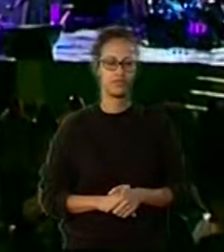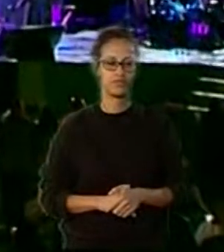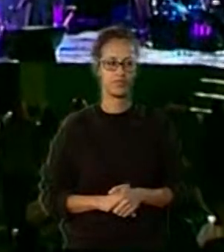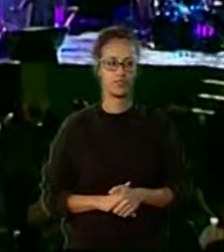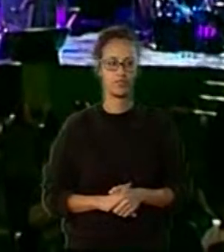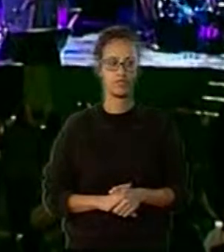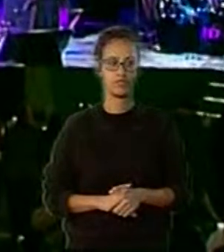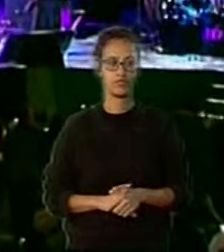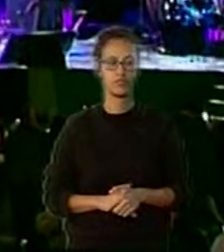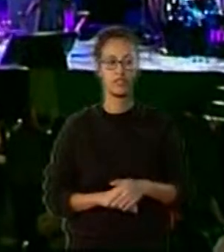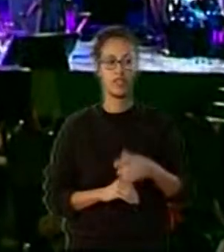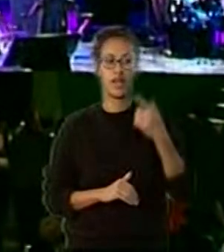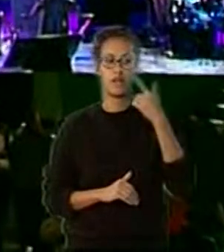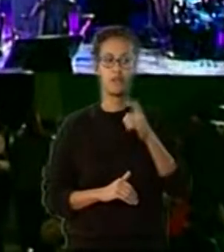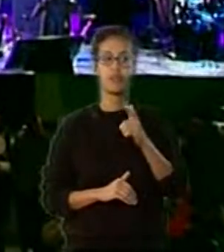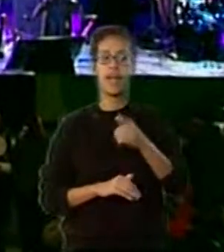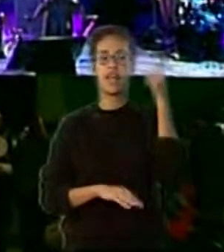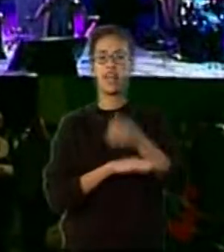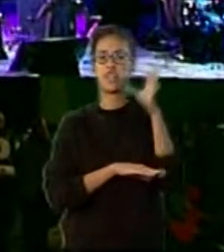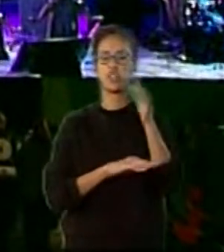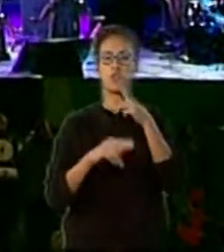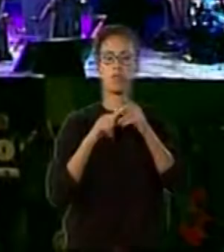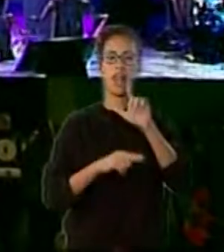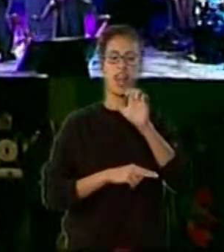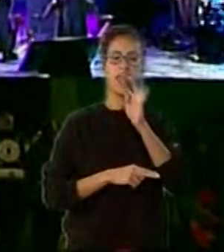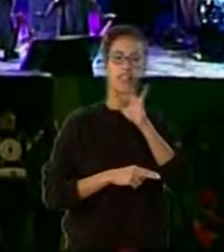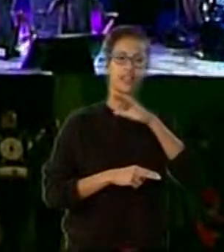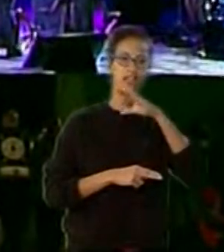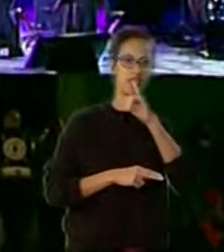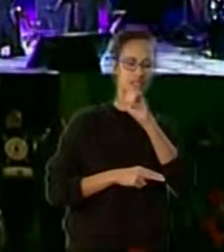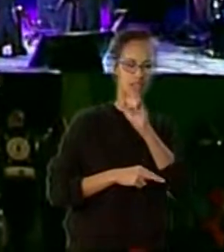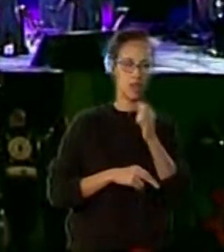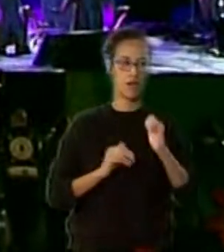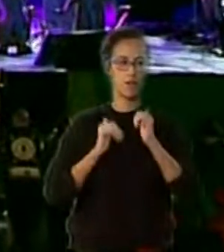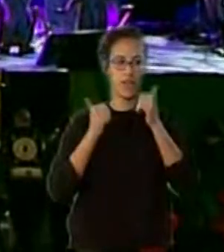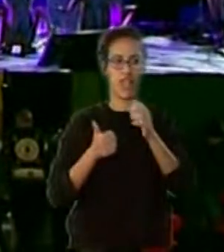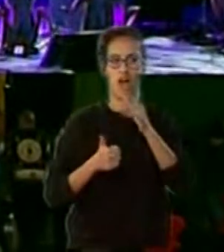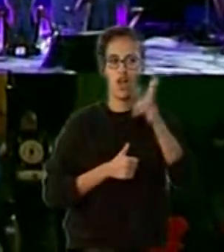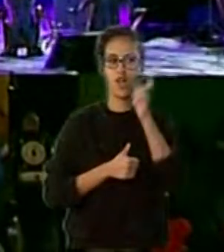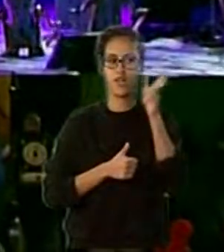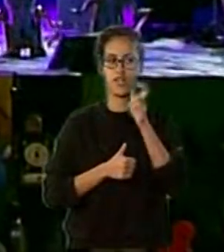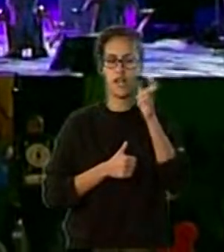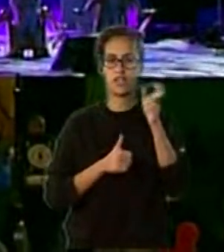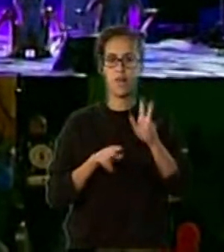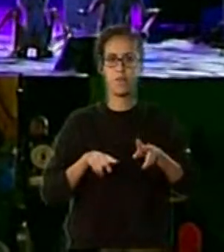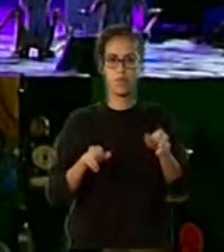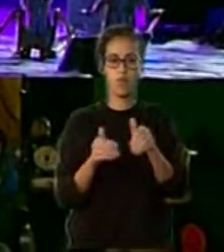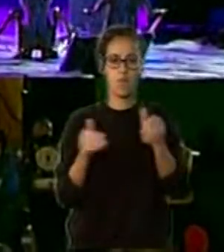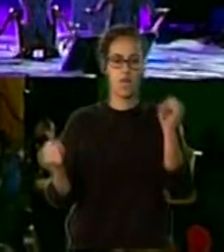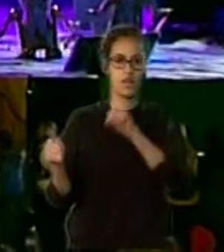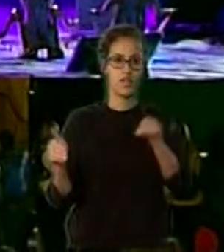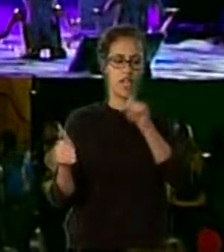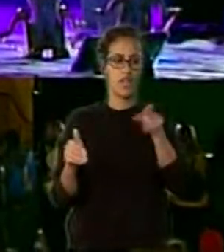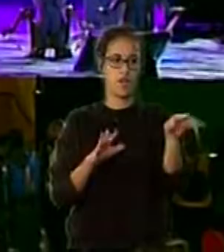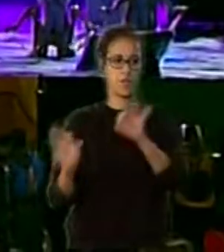Desde que Leticia lo estime oportuno, la directora, vamos a escuchar esta entrada que tienen prevista, que tienen preparada, y